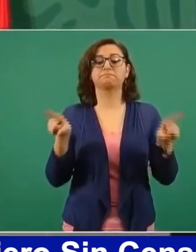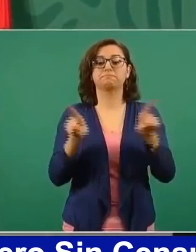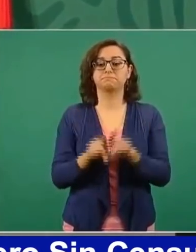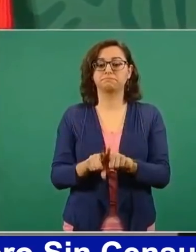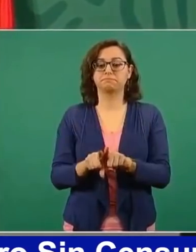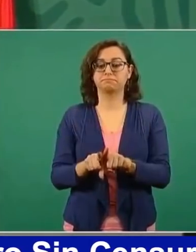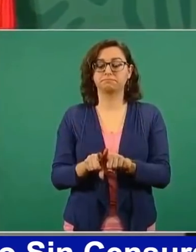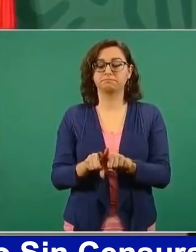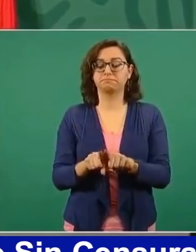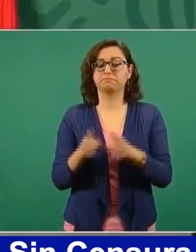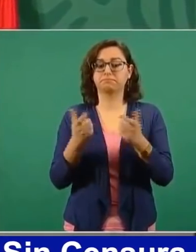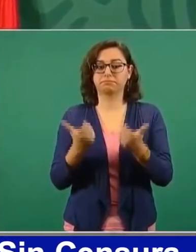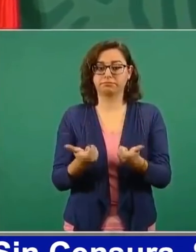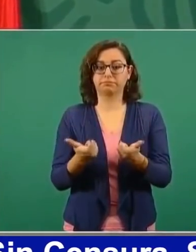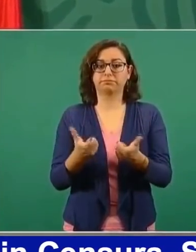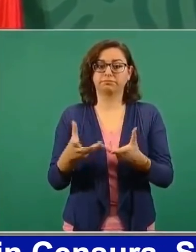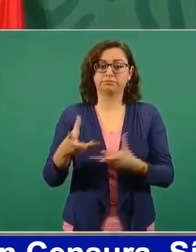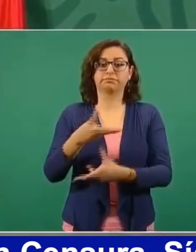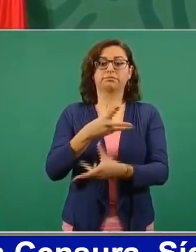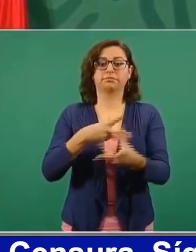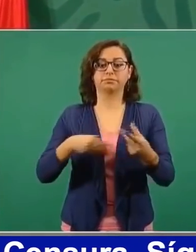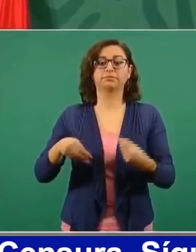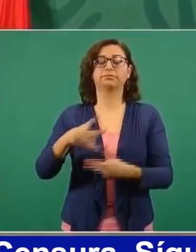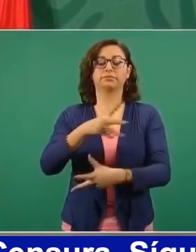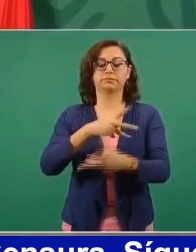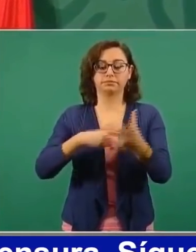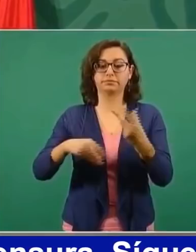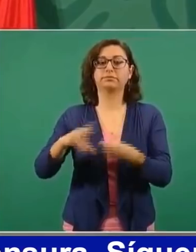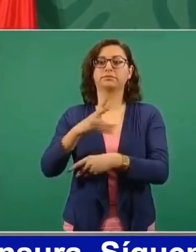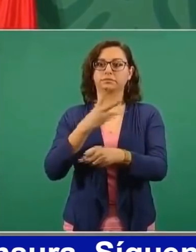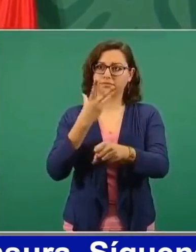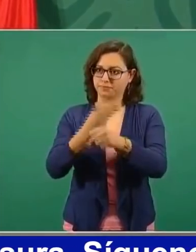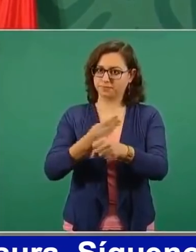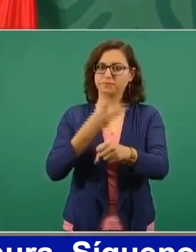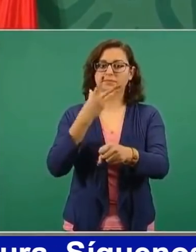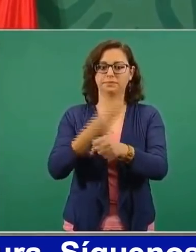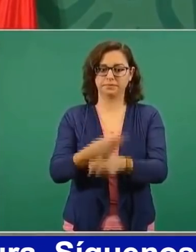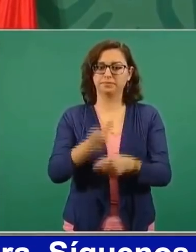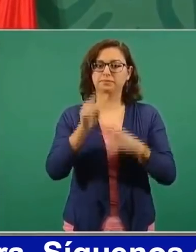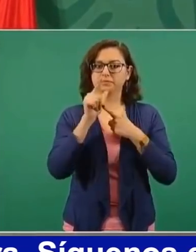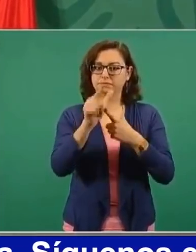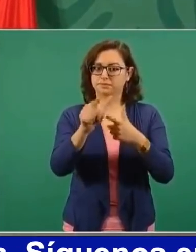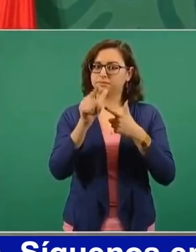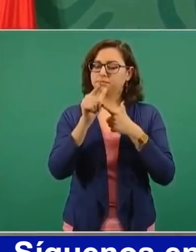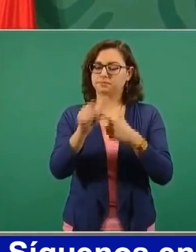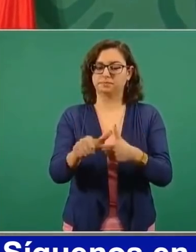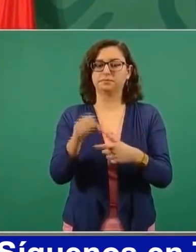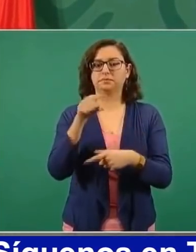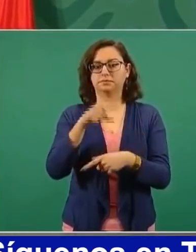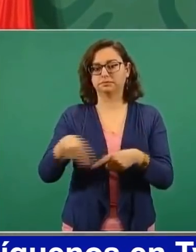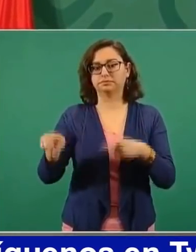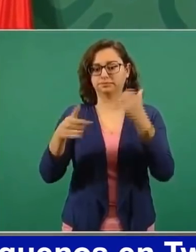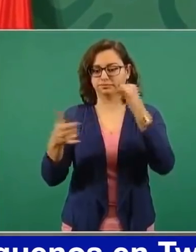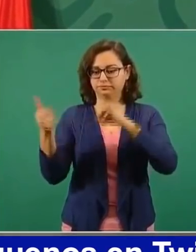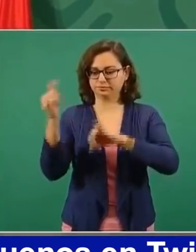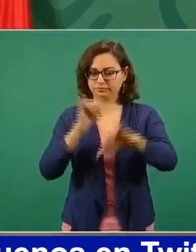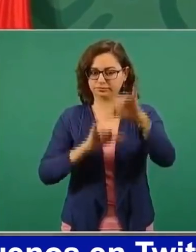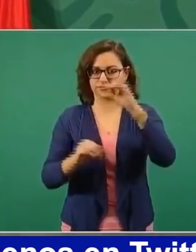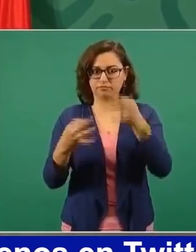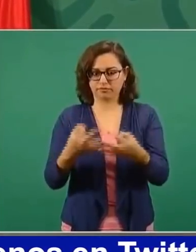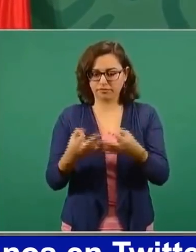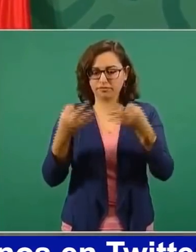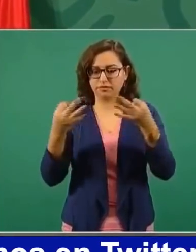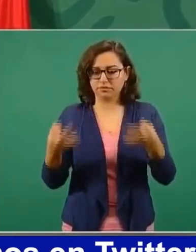se recuperen va a ser para fortalecer estas plantas que producen fertilizantes y entregar